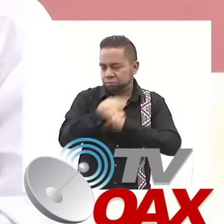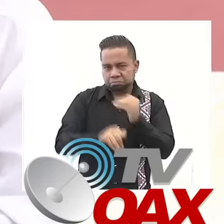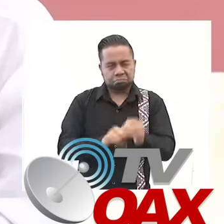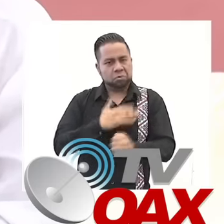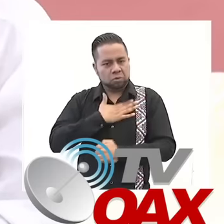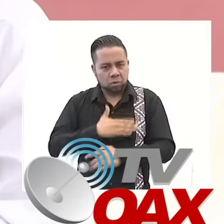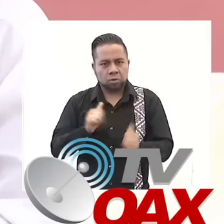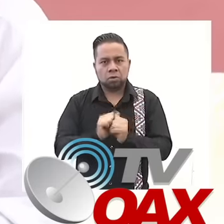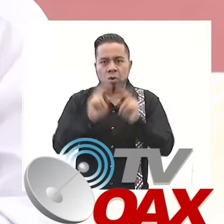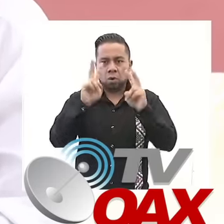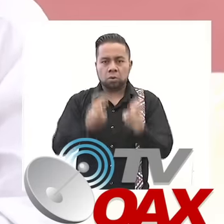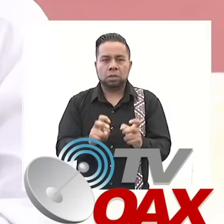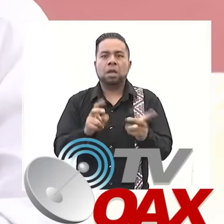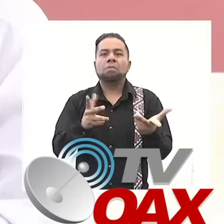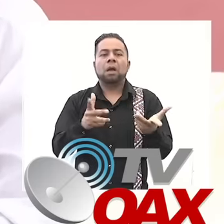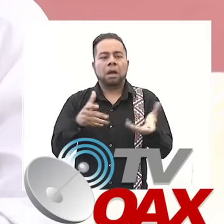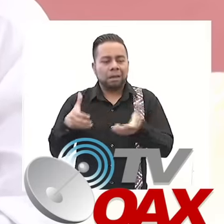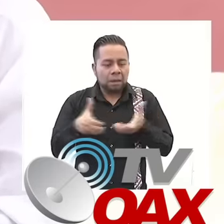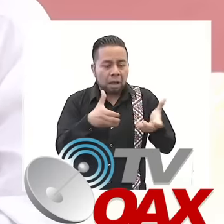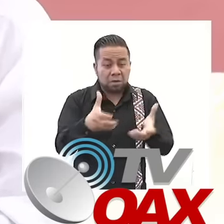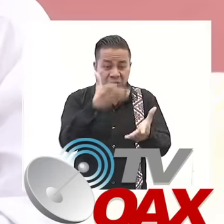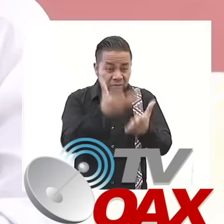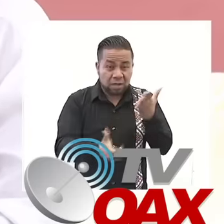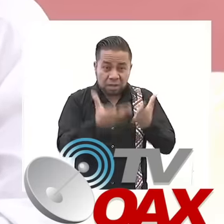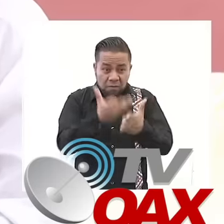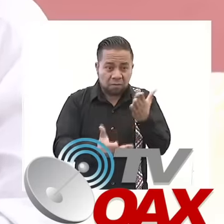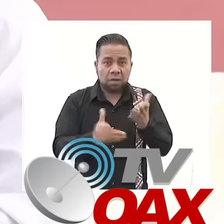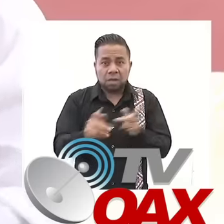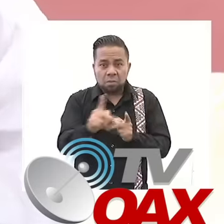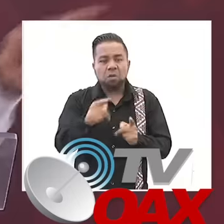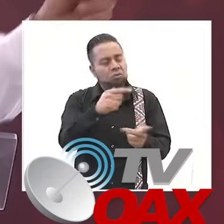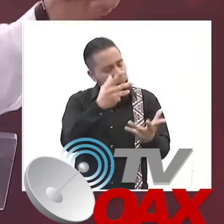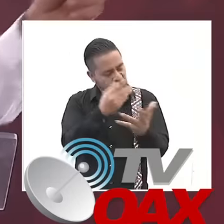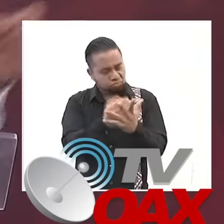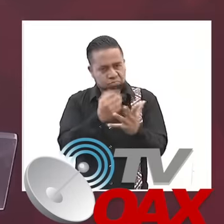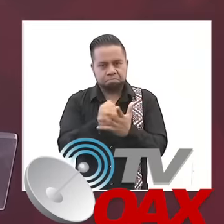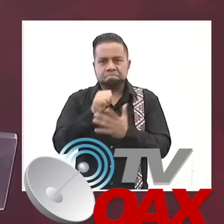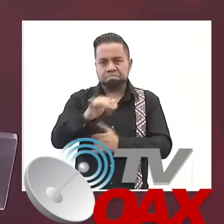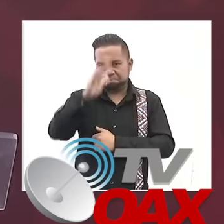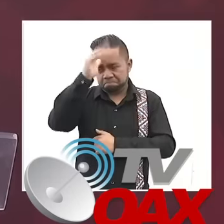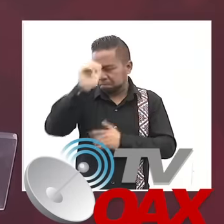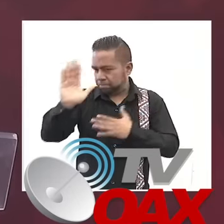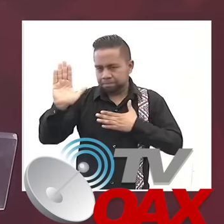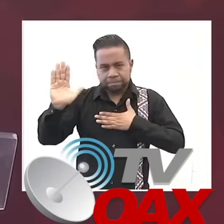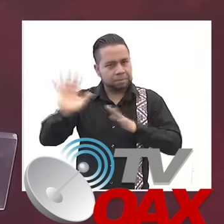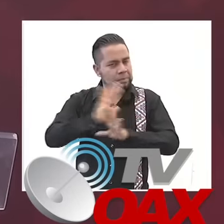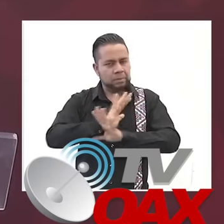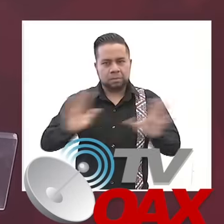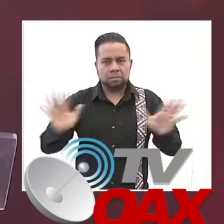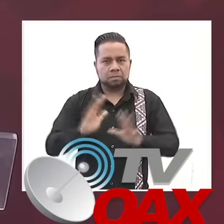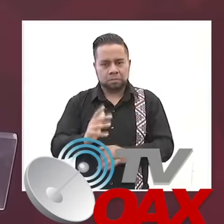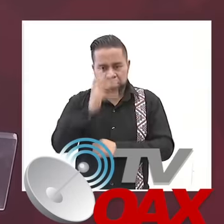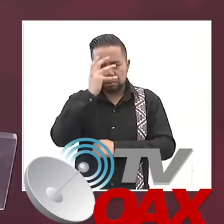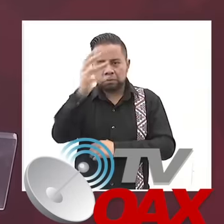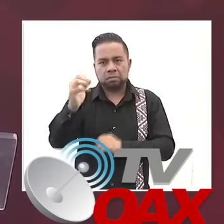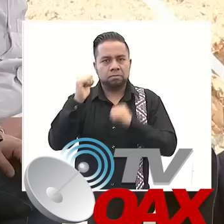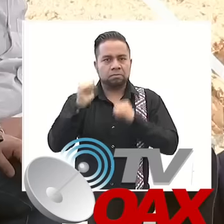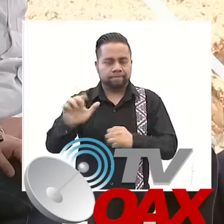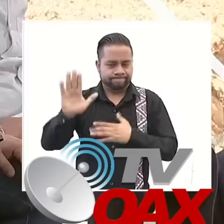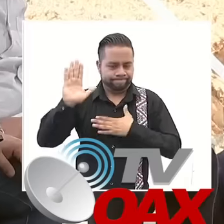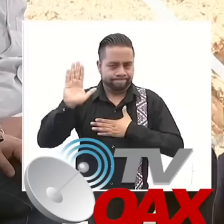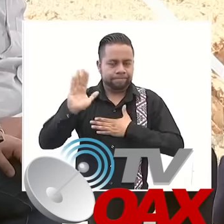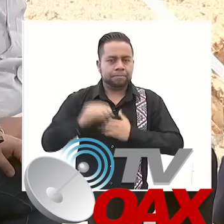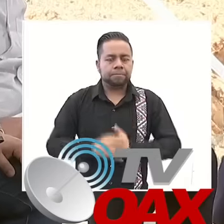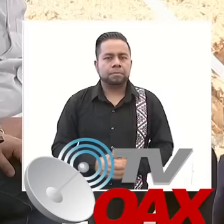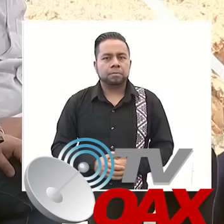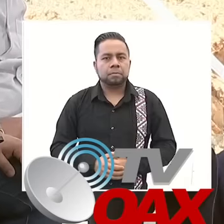los caminos que les hacen falta en los pueblos. Eso ya es un compromiso.